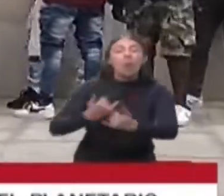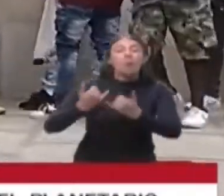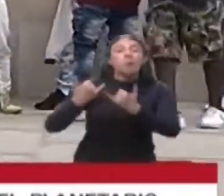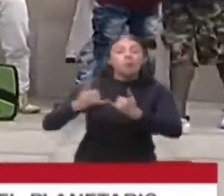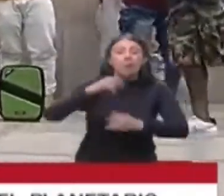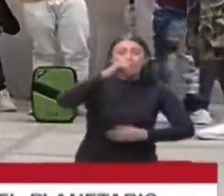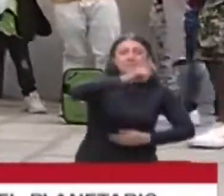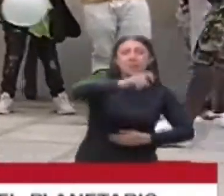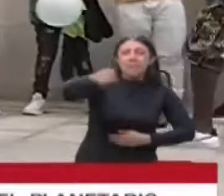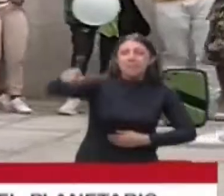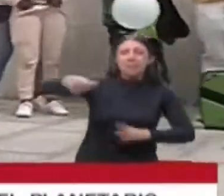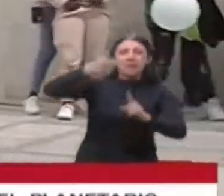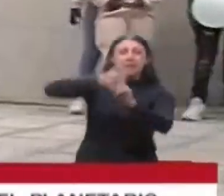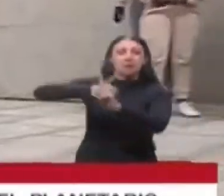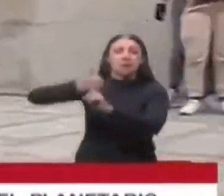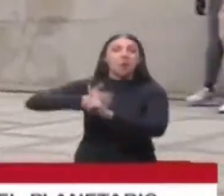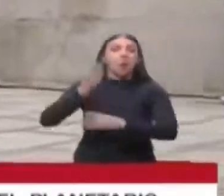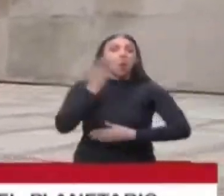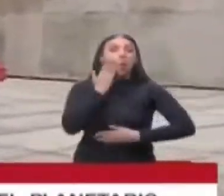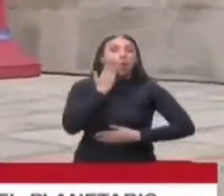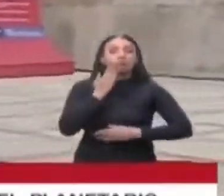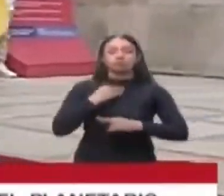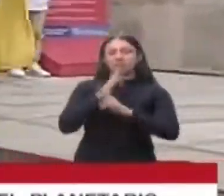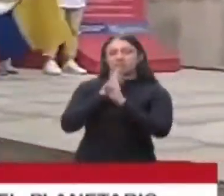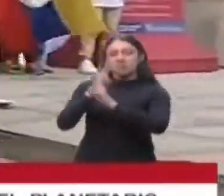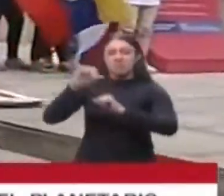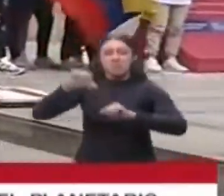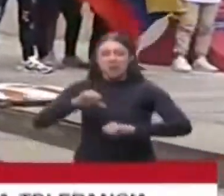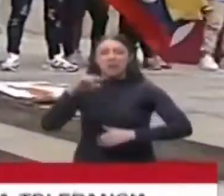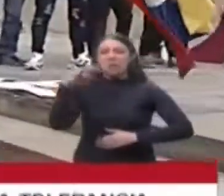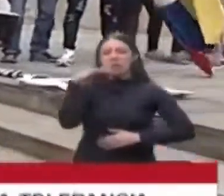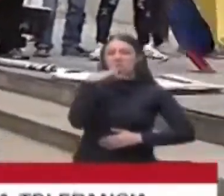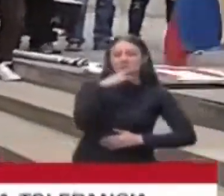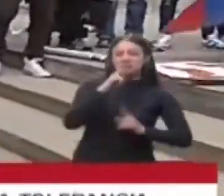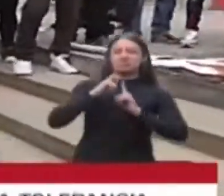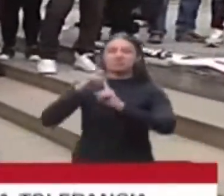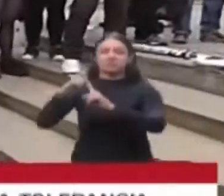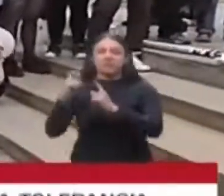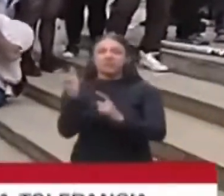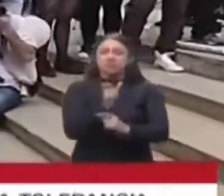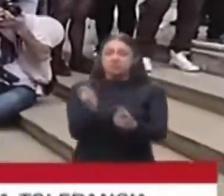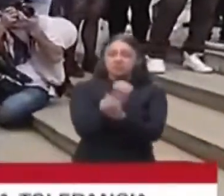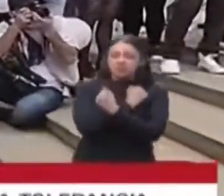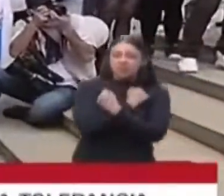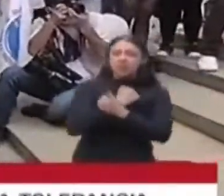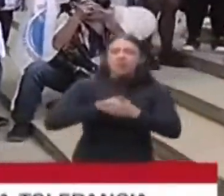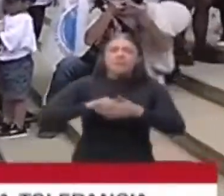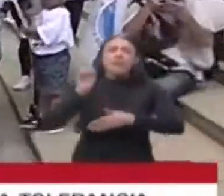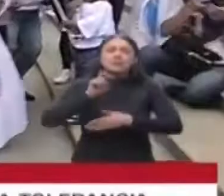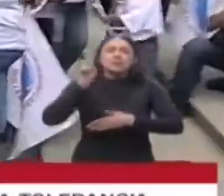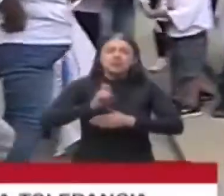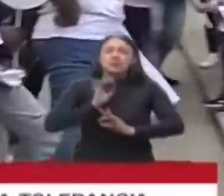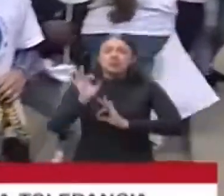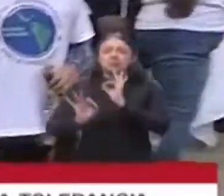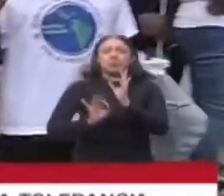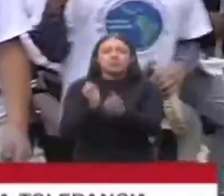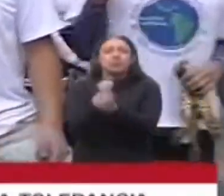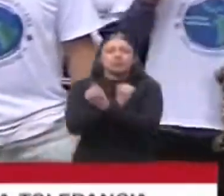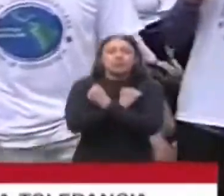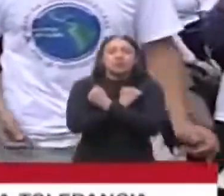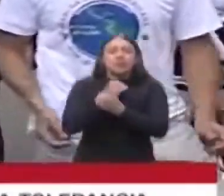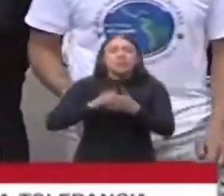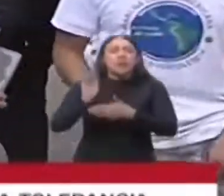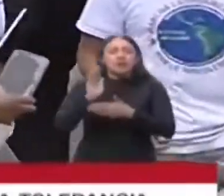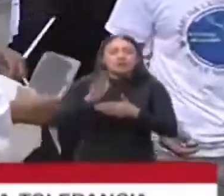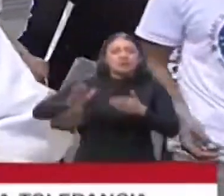en cada uno de nosotros cuando respondemos mal a nuestros familiares, a los seres queridos, a las personas que más debemos querer muchas veces es a los